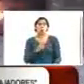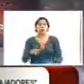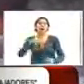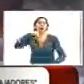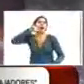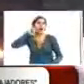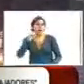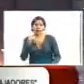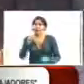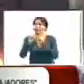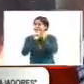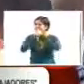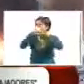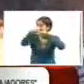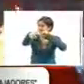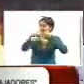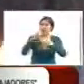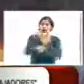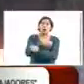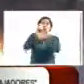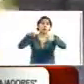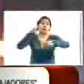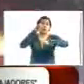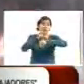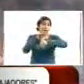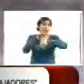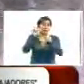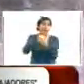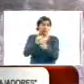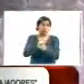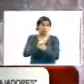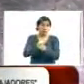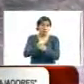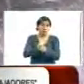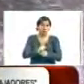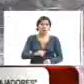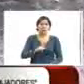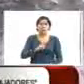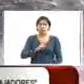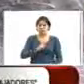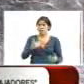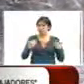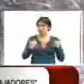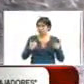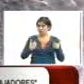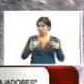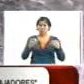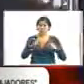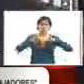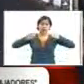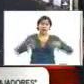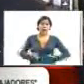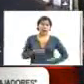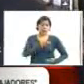cometieron algunos excesos en el inmueble del Ministerio de Trabajo. Y tengo ética moral para hablar de igualdad, del trabajo